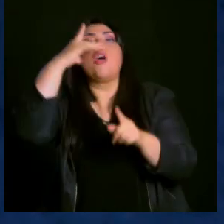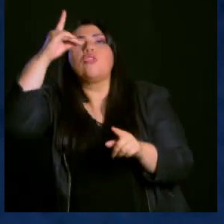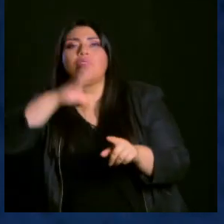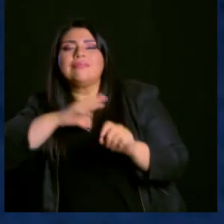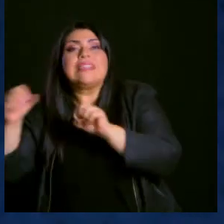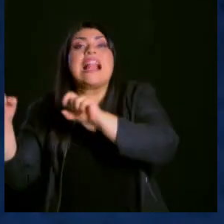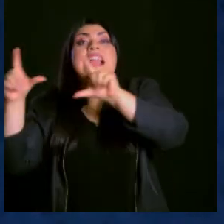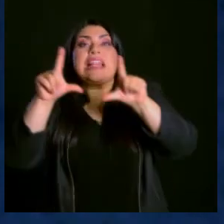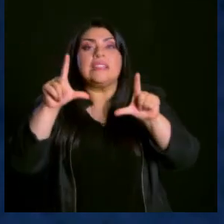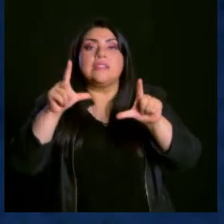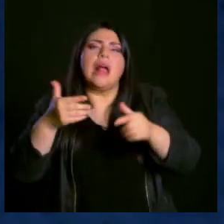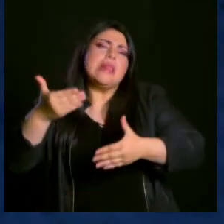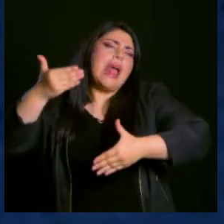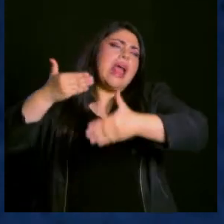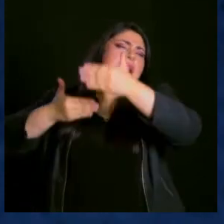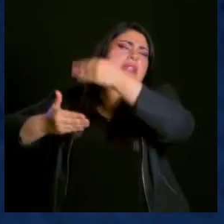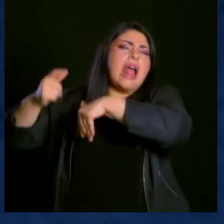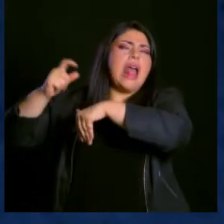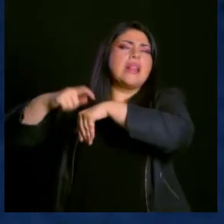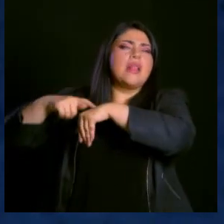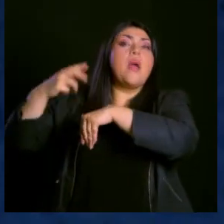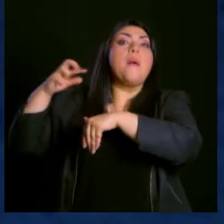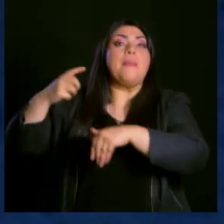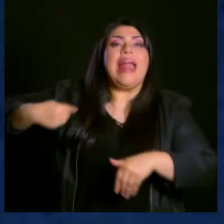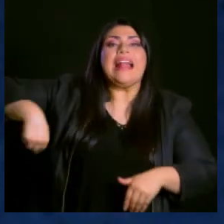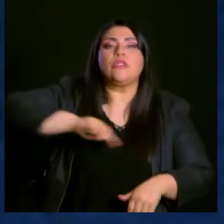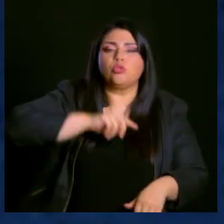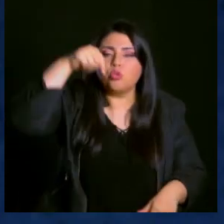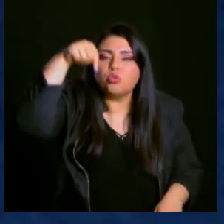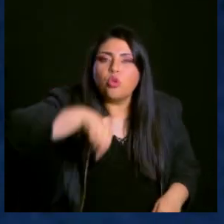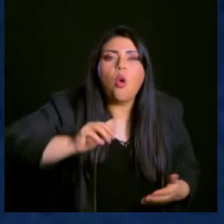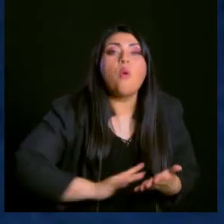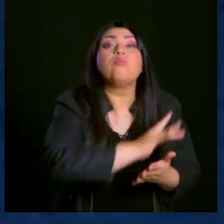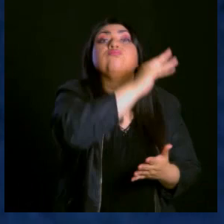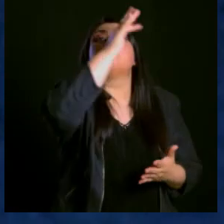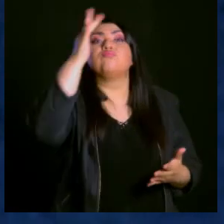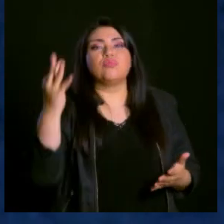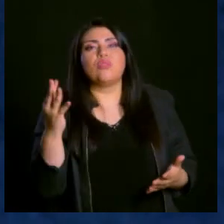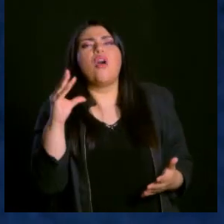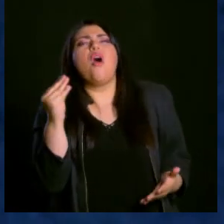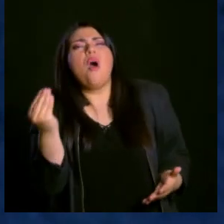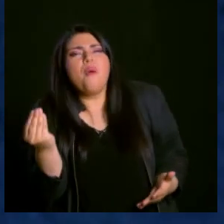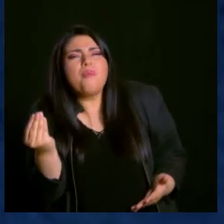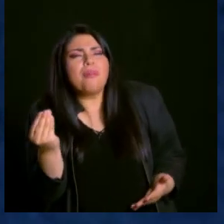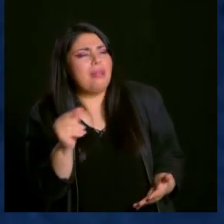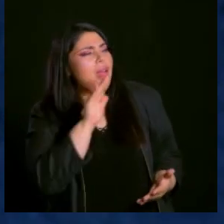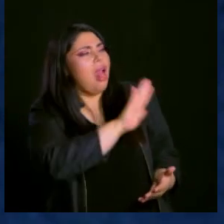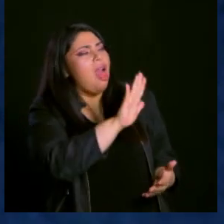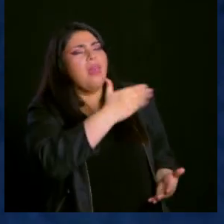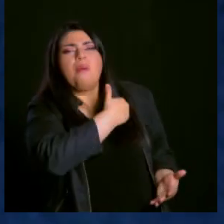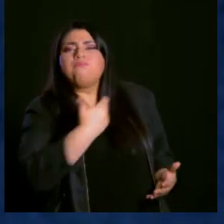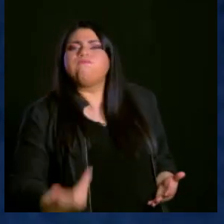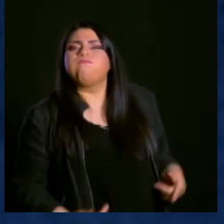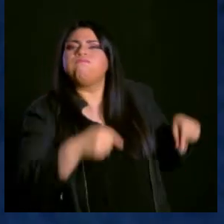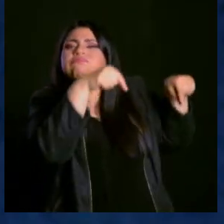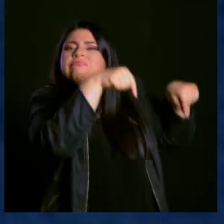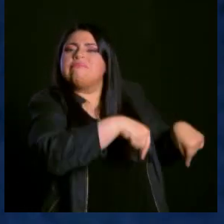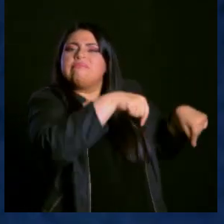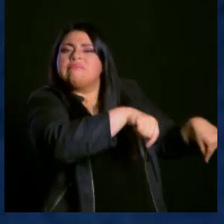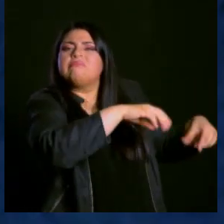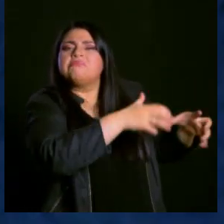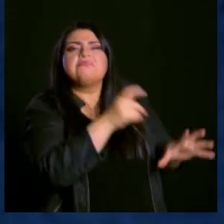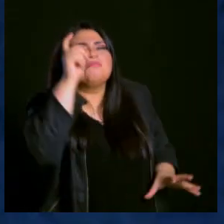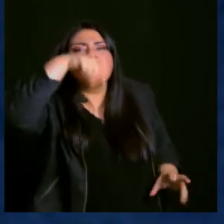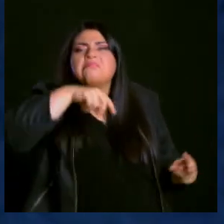antes de los siglos para nuestra Gloria la que la que ninguno de Los Príncipes de este siglo conoció